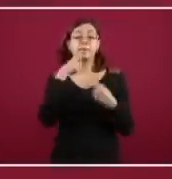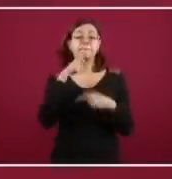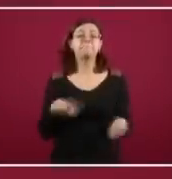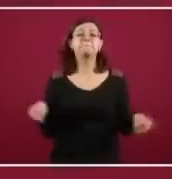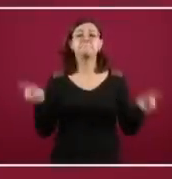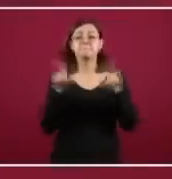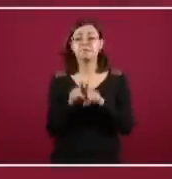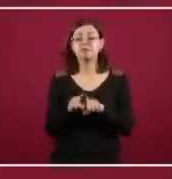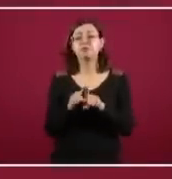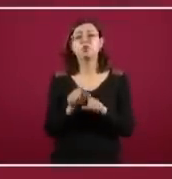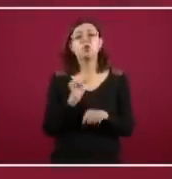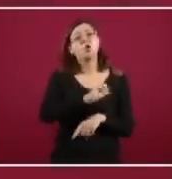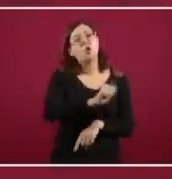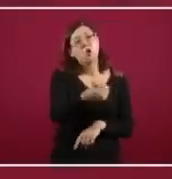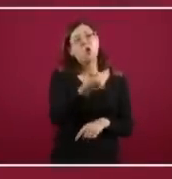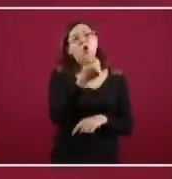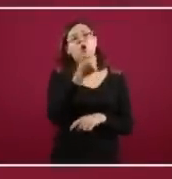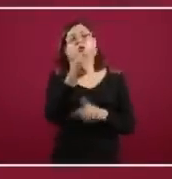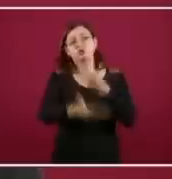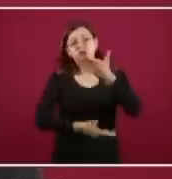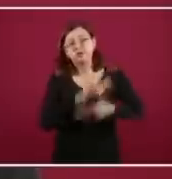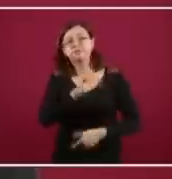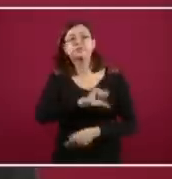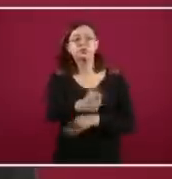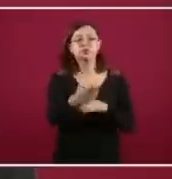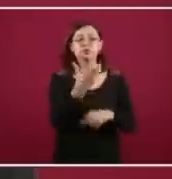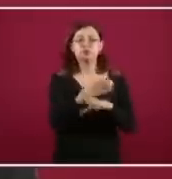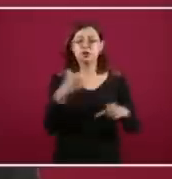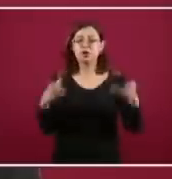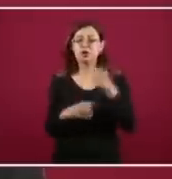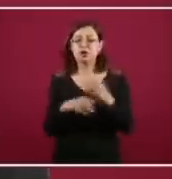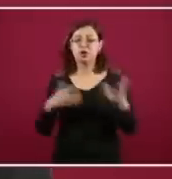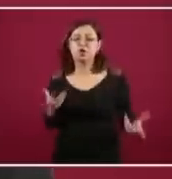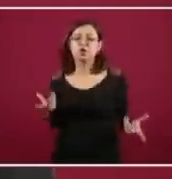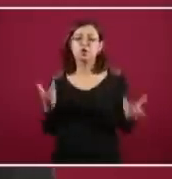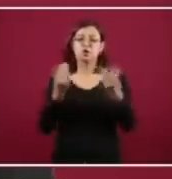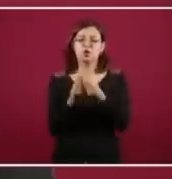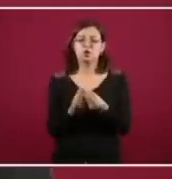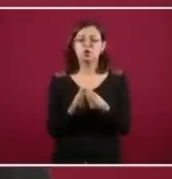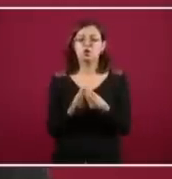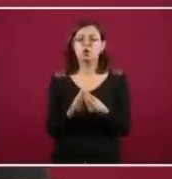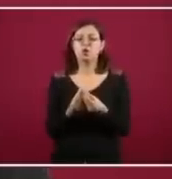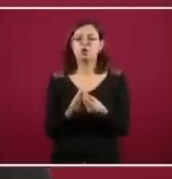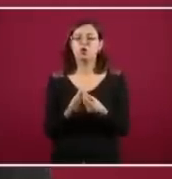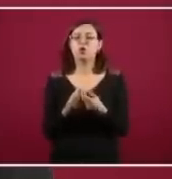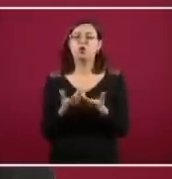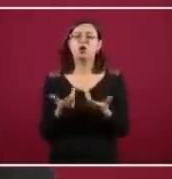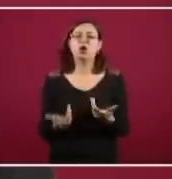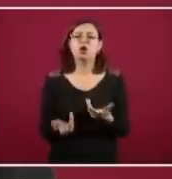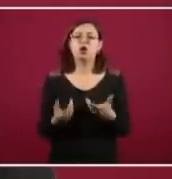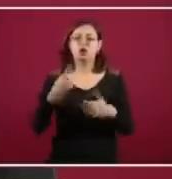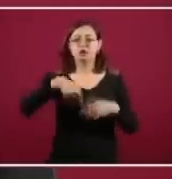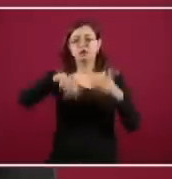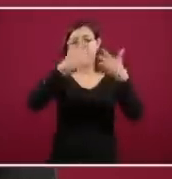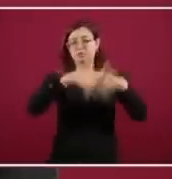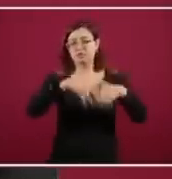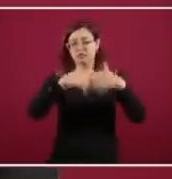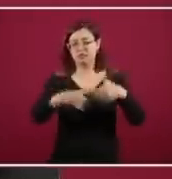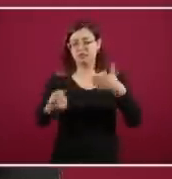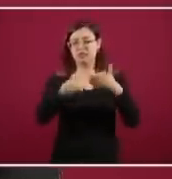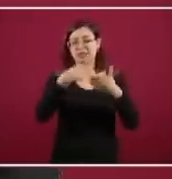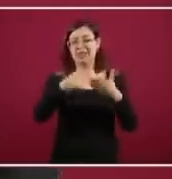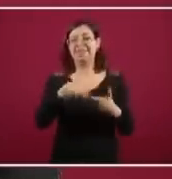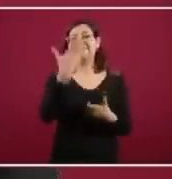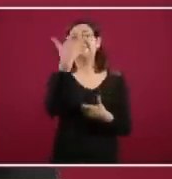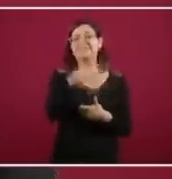de otros giros, la alianza que realizamos con la Confederación de Cámaras Industriales, que participó con 10 de